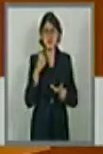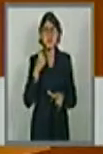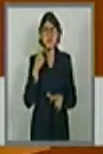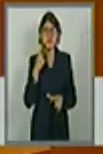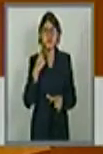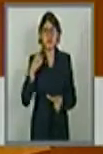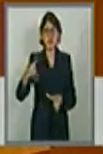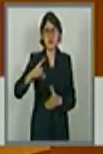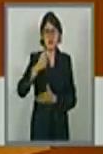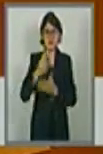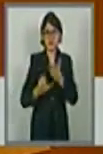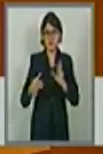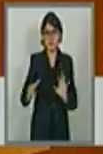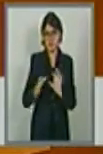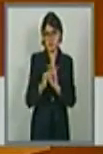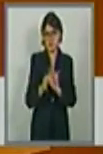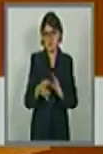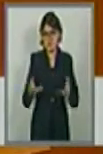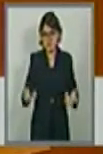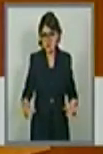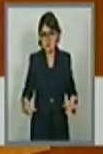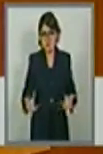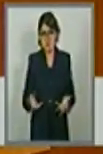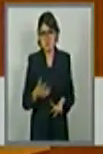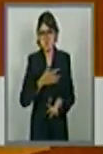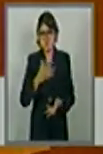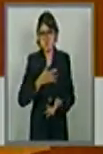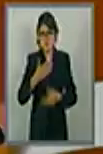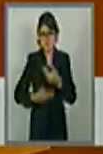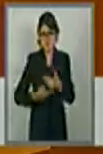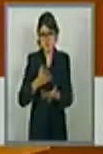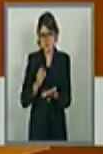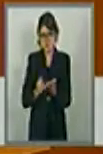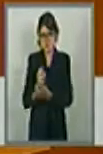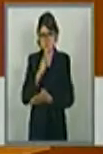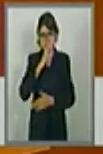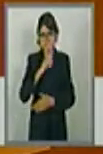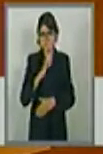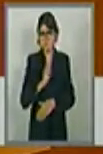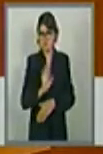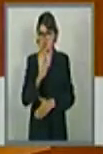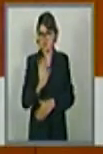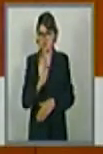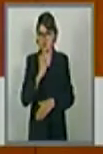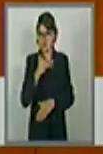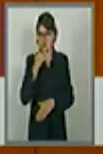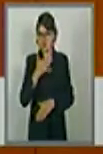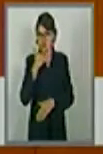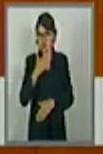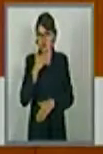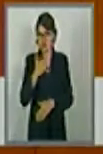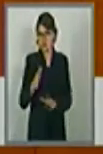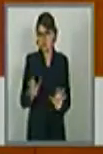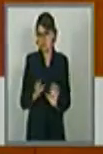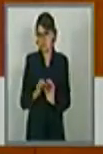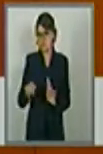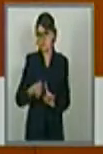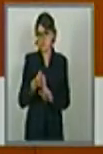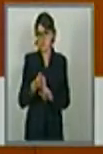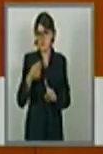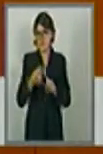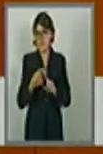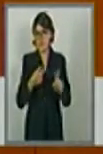forma parte de su proyecto de nación. La designación, pues, huele a prebenda electoral, porque la estructura detrás